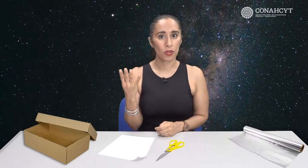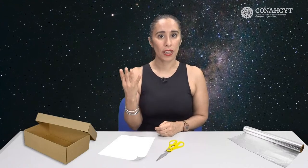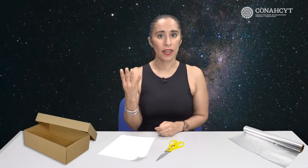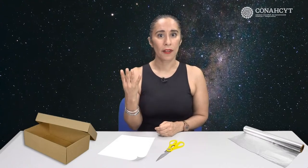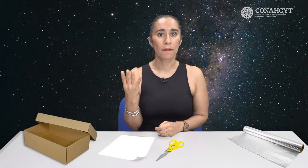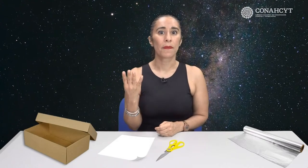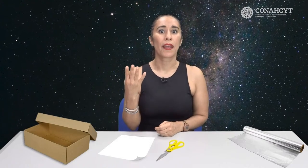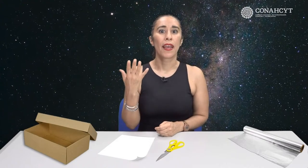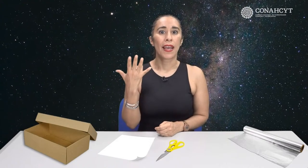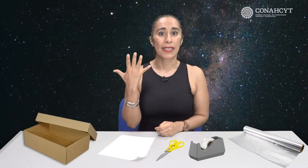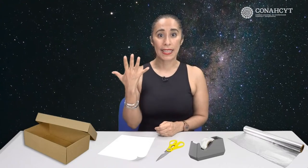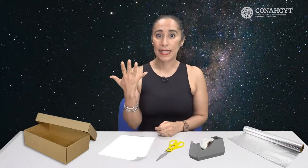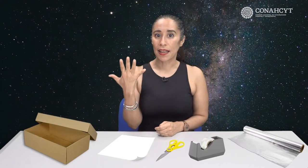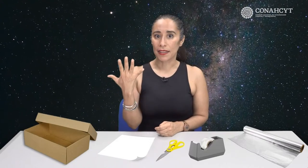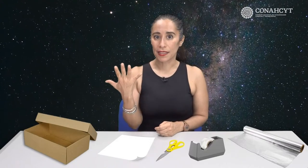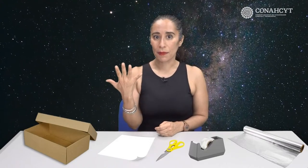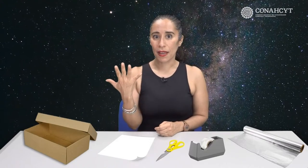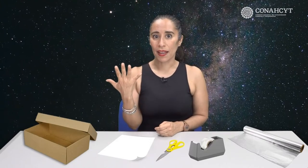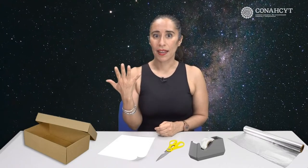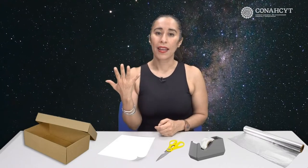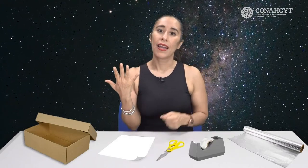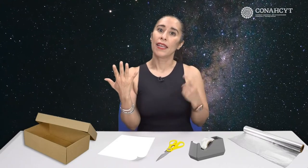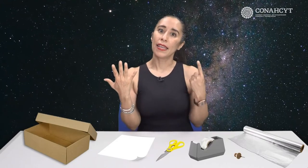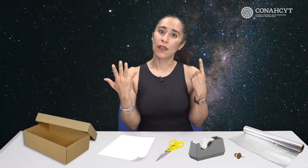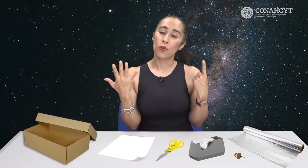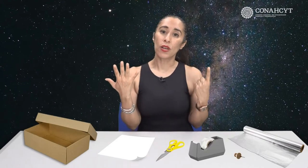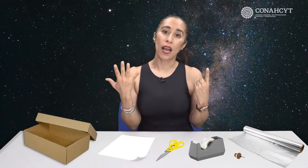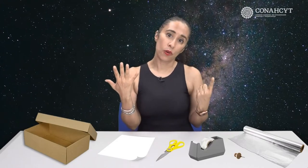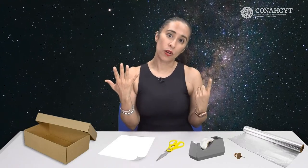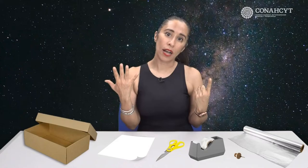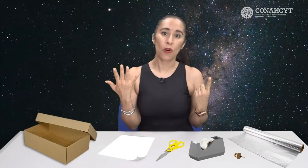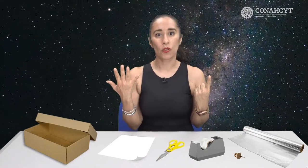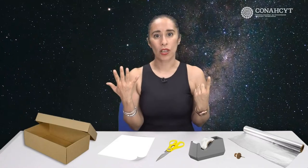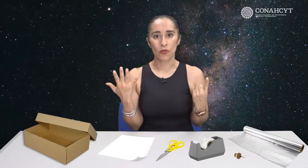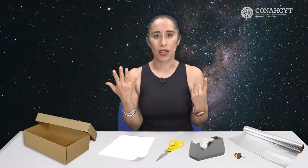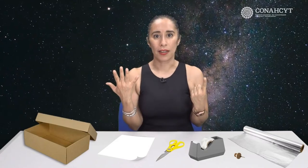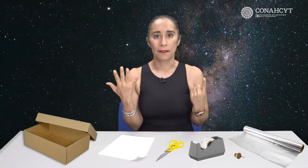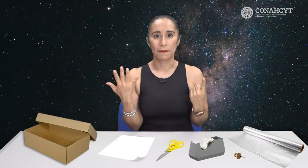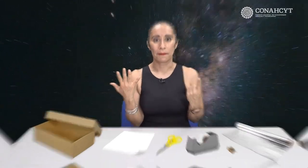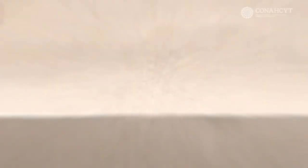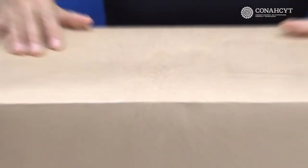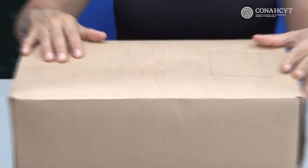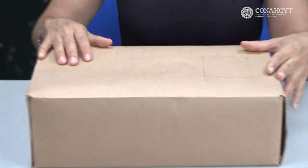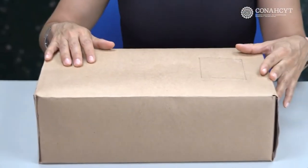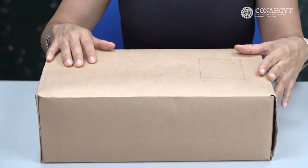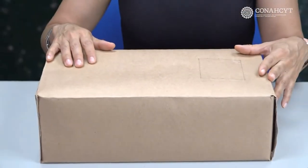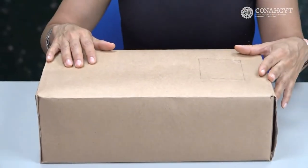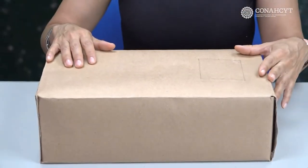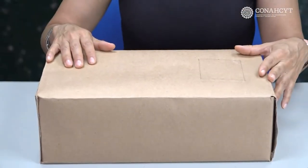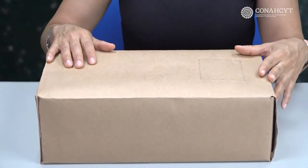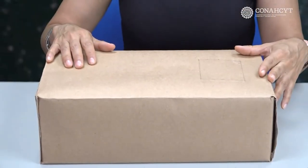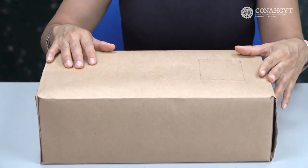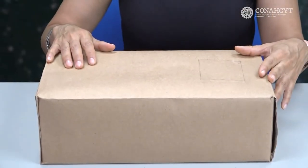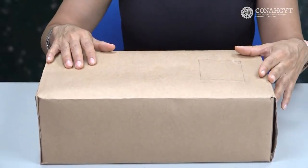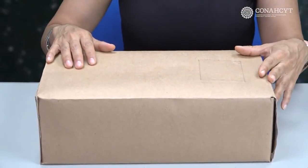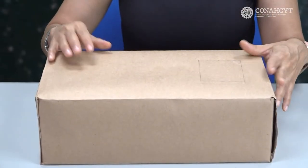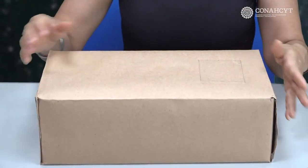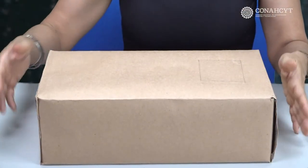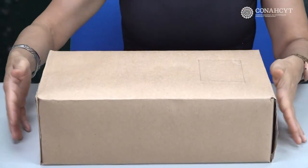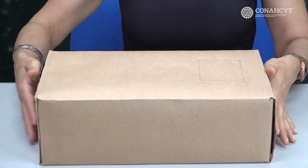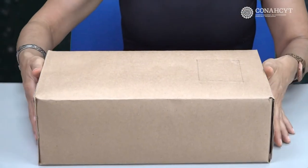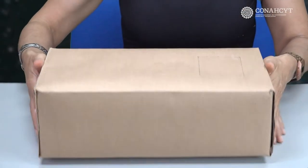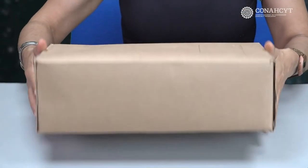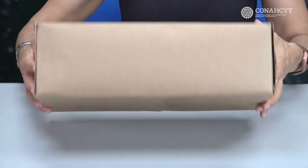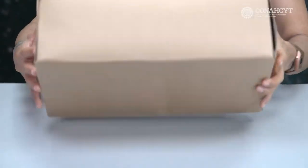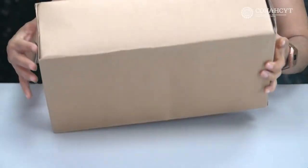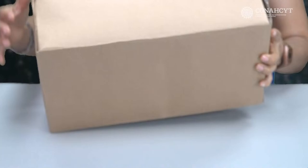o cúter, cinta adhesiva y una aguja o tachuela. Comprueba que la caja de cartón